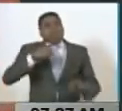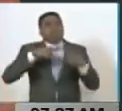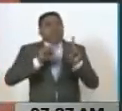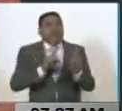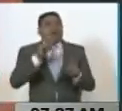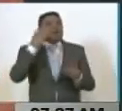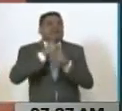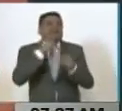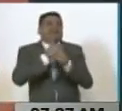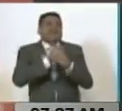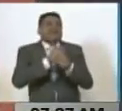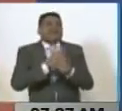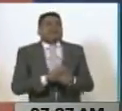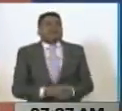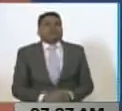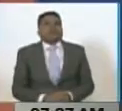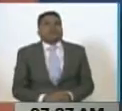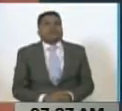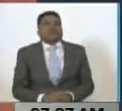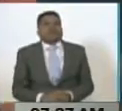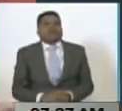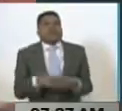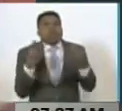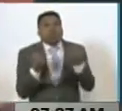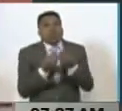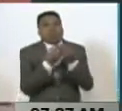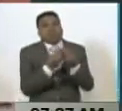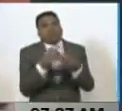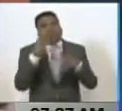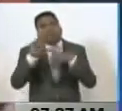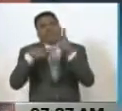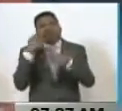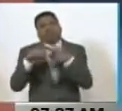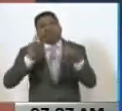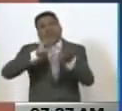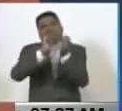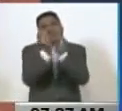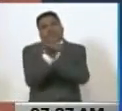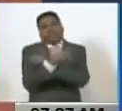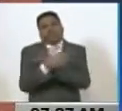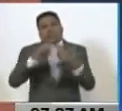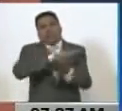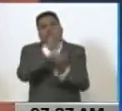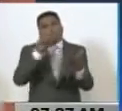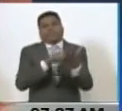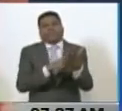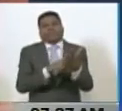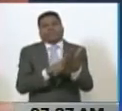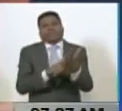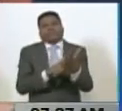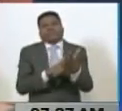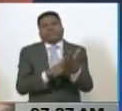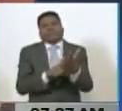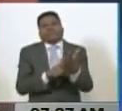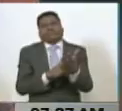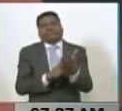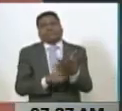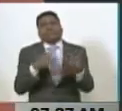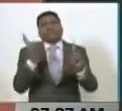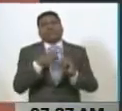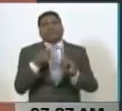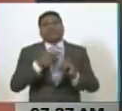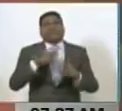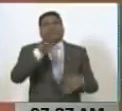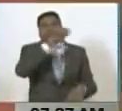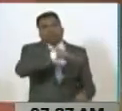tarea asistencial debe ir acompañada del proceso de transformación de la conciencia, especialmente en nuestros niños. Por eso